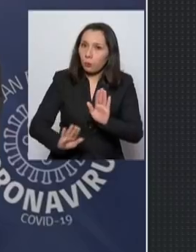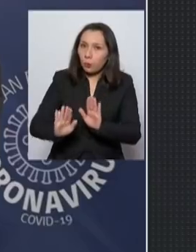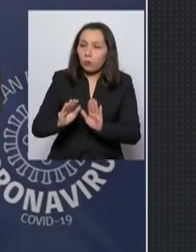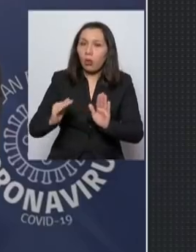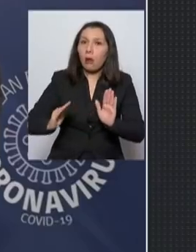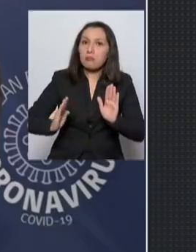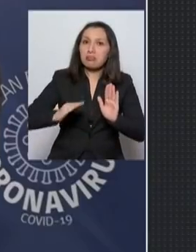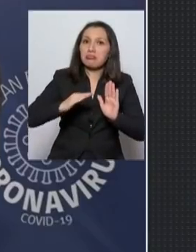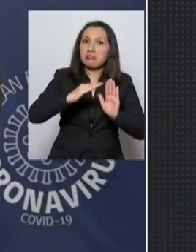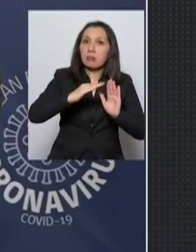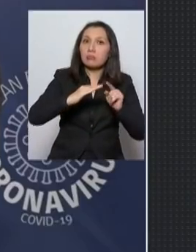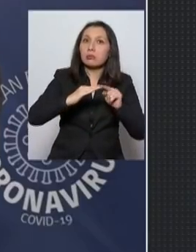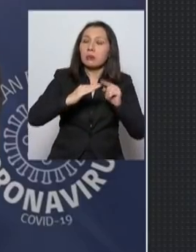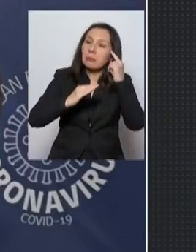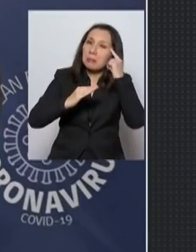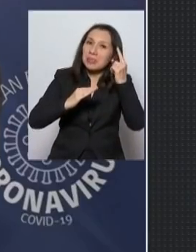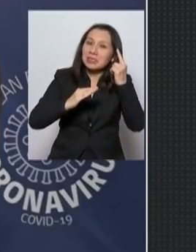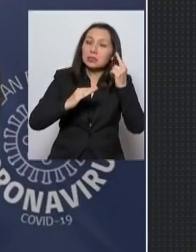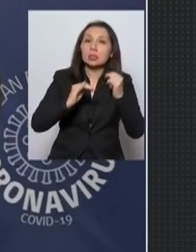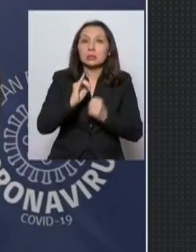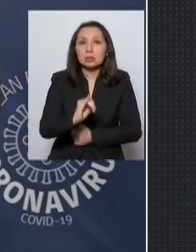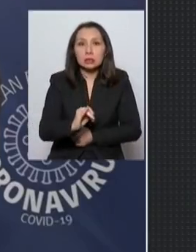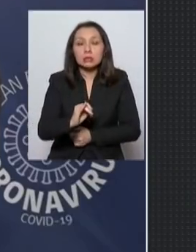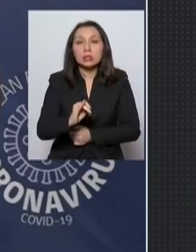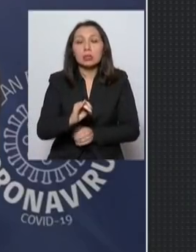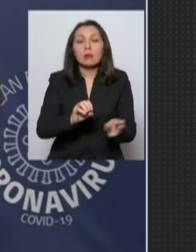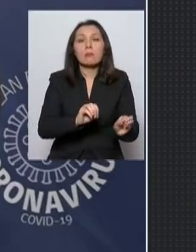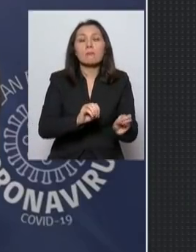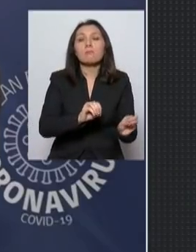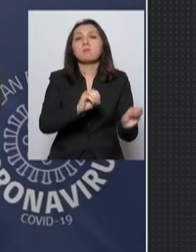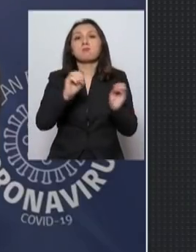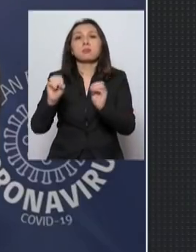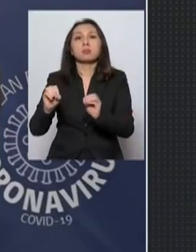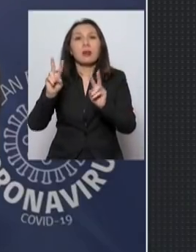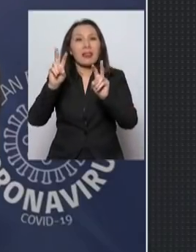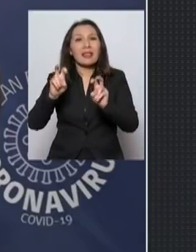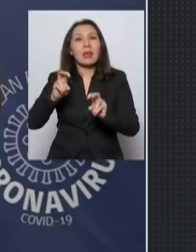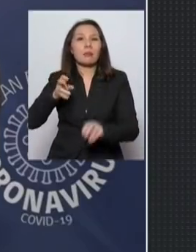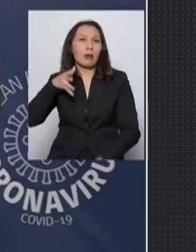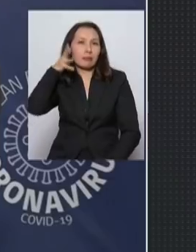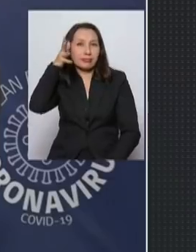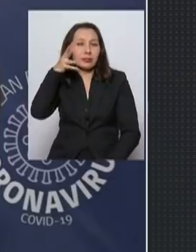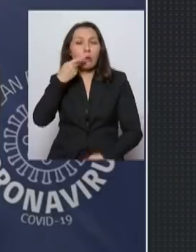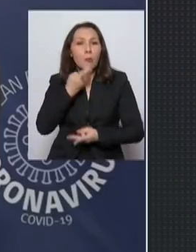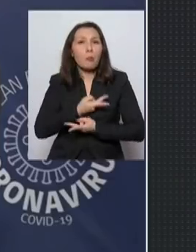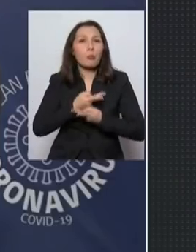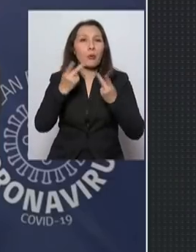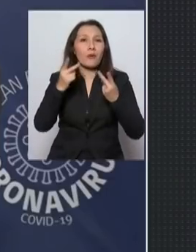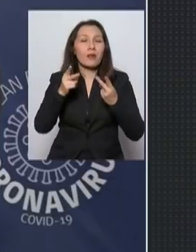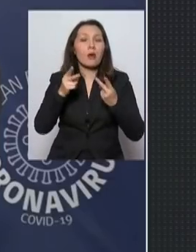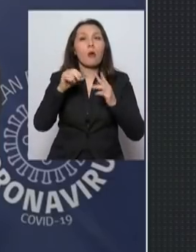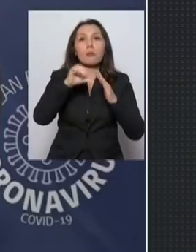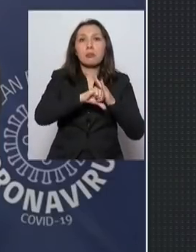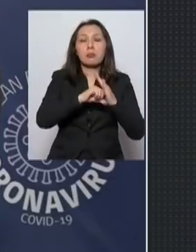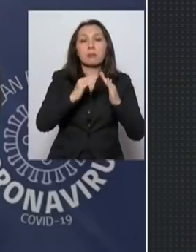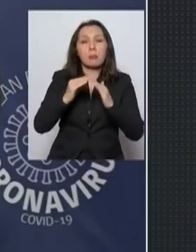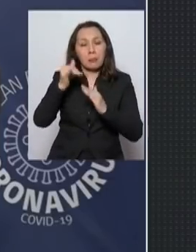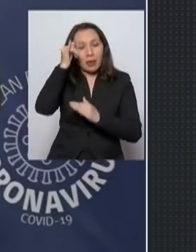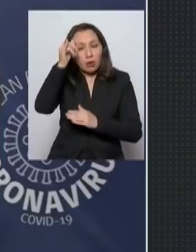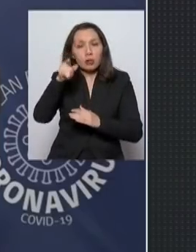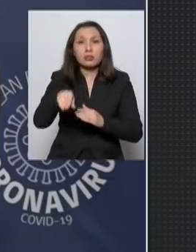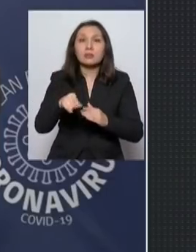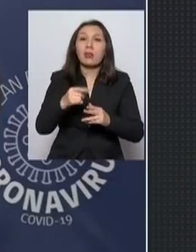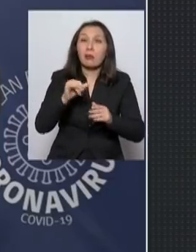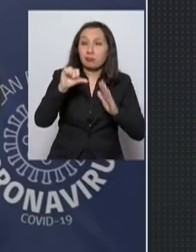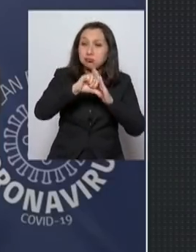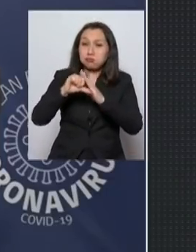decisión respecto a si se va a posponer la, se va, perdón, prolongar la cuarentena o no, es